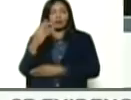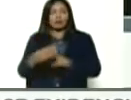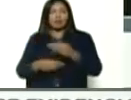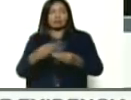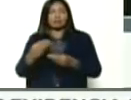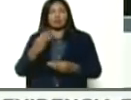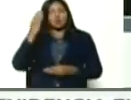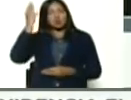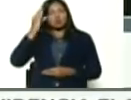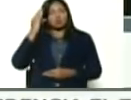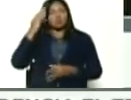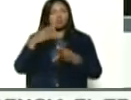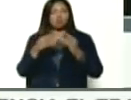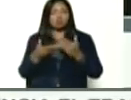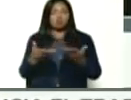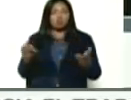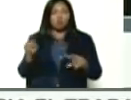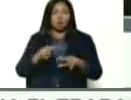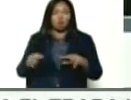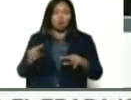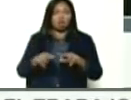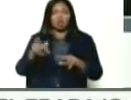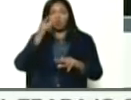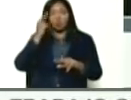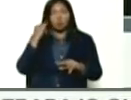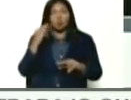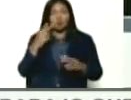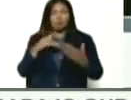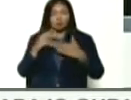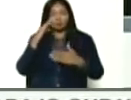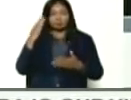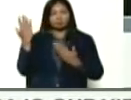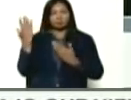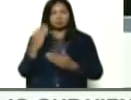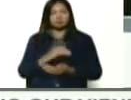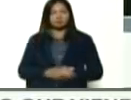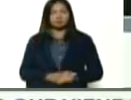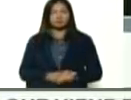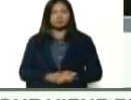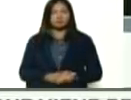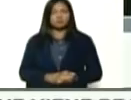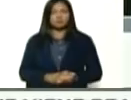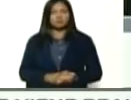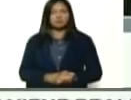conciencia sobre todo en los niños y niñas vamos adelante lorca